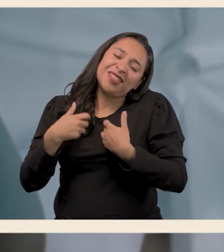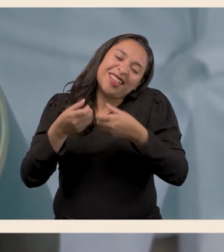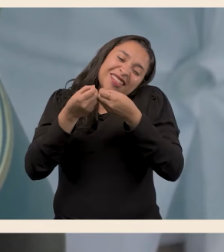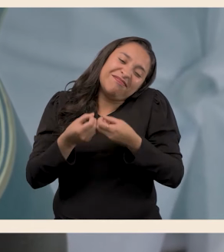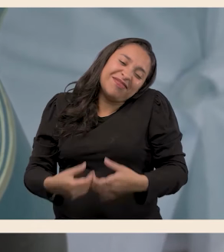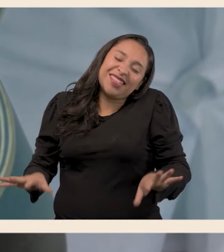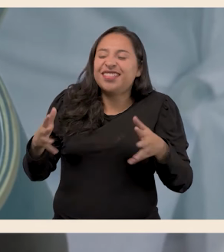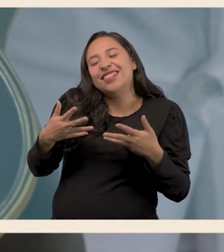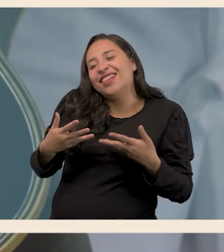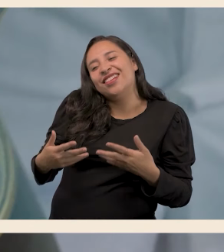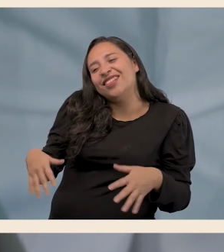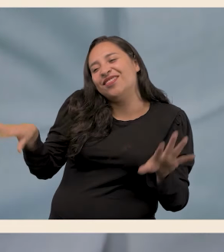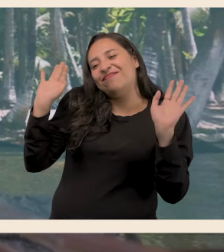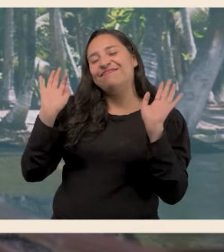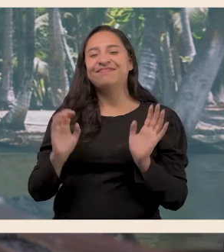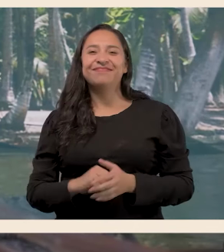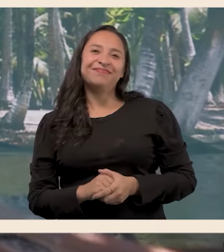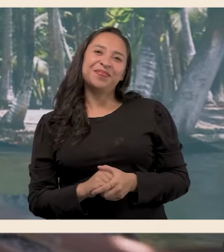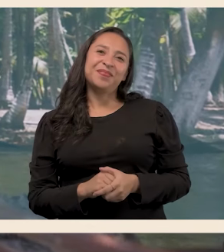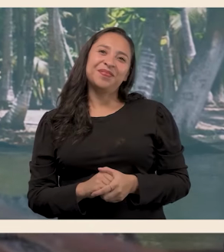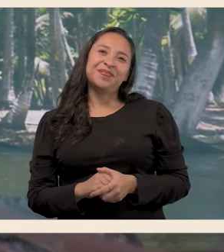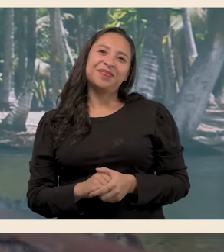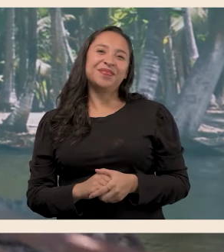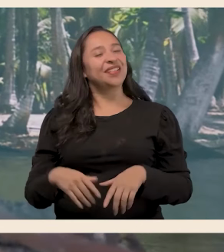mío, se me va la gana.